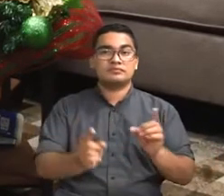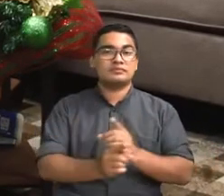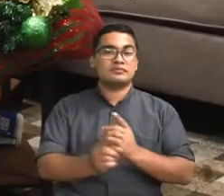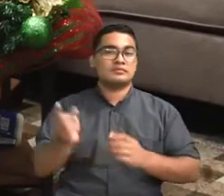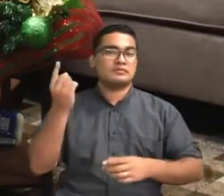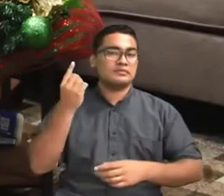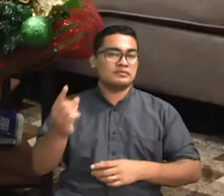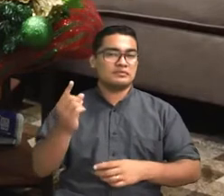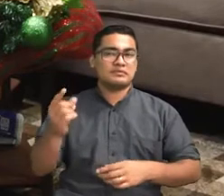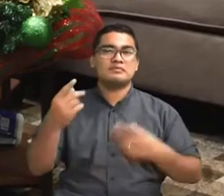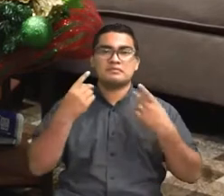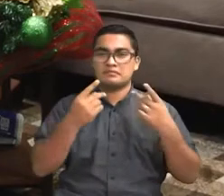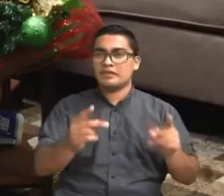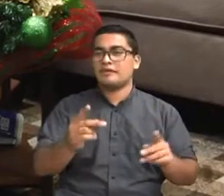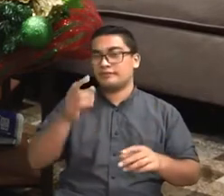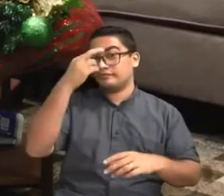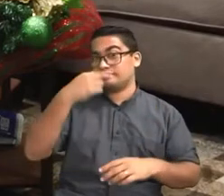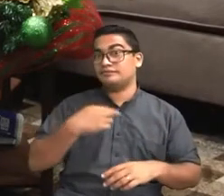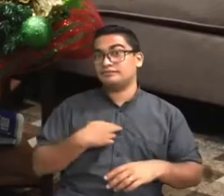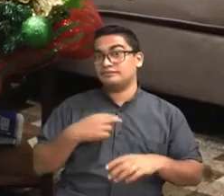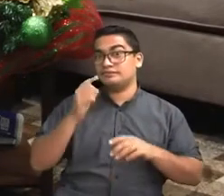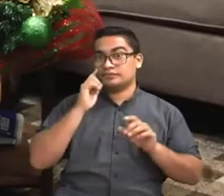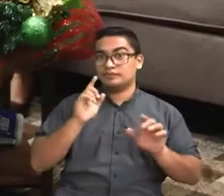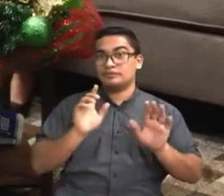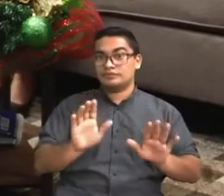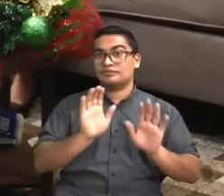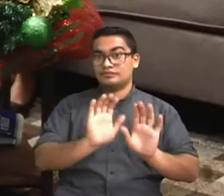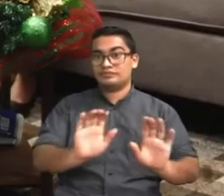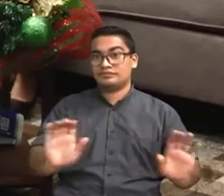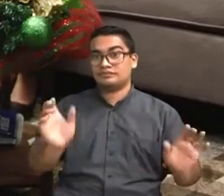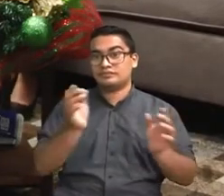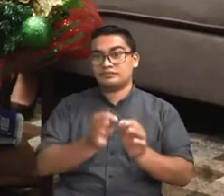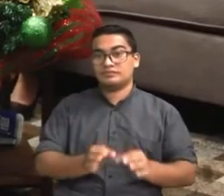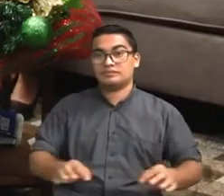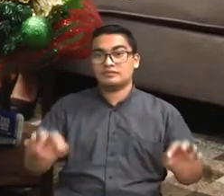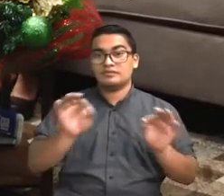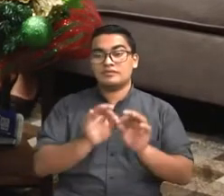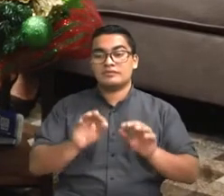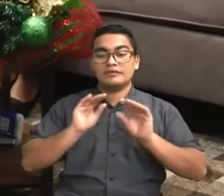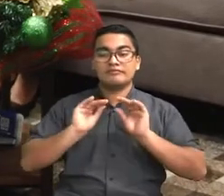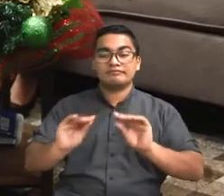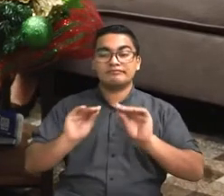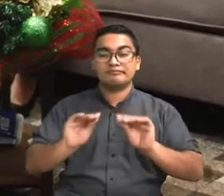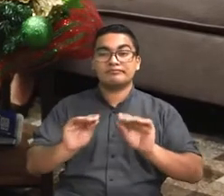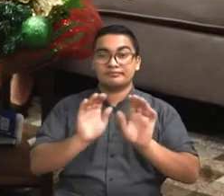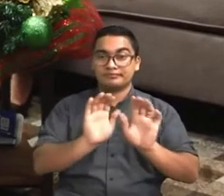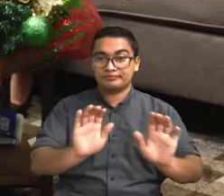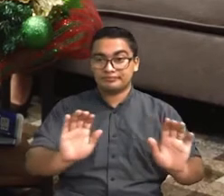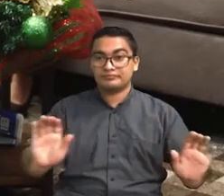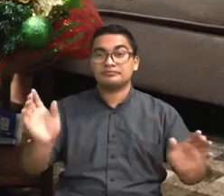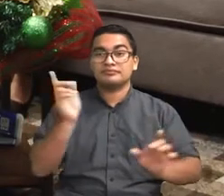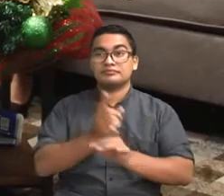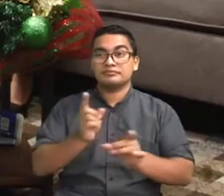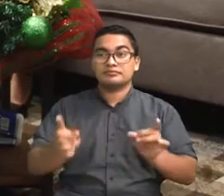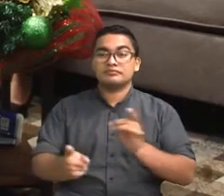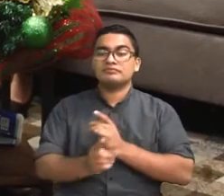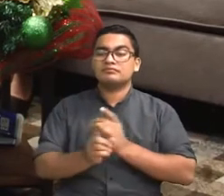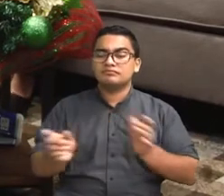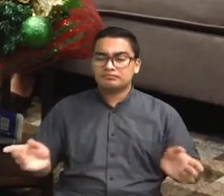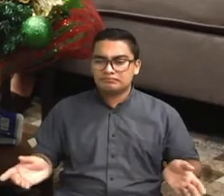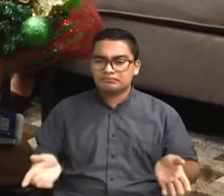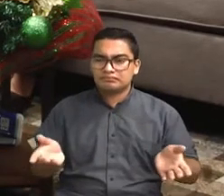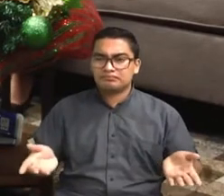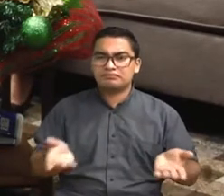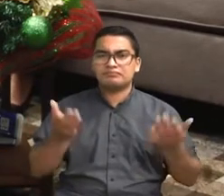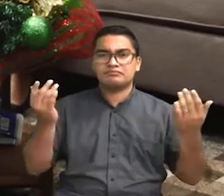Oye, él tiene derecho, pero también tiene deberes que cumplir. Y eso es parte, digamos, de la formación que tenemos que ir construyendo.